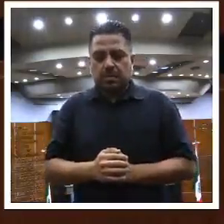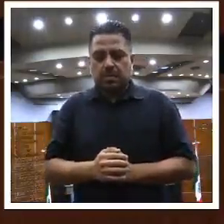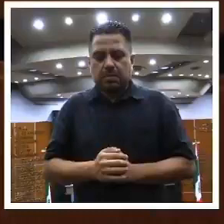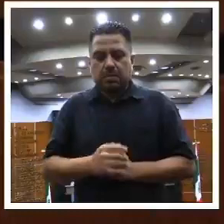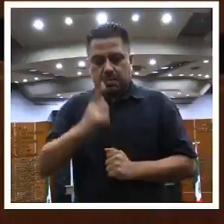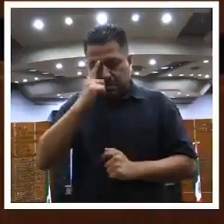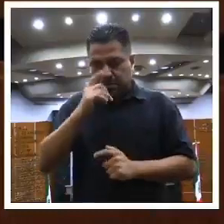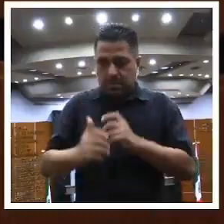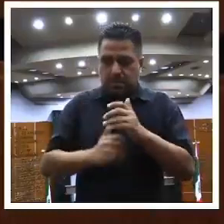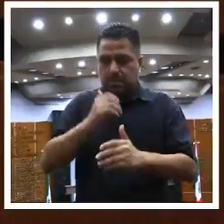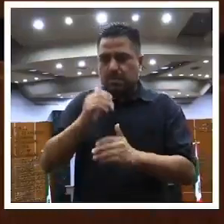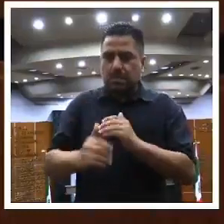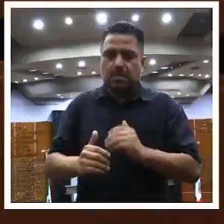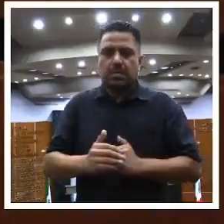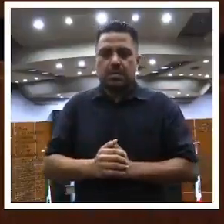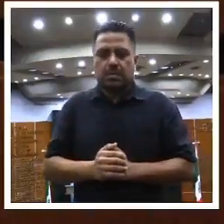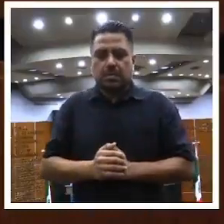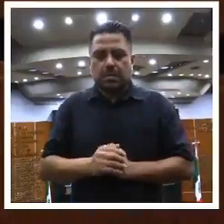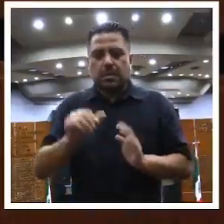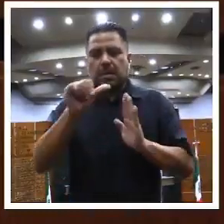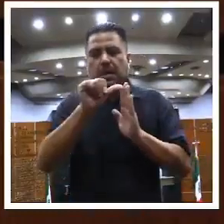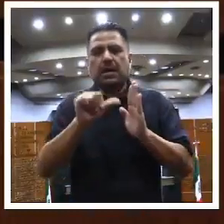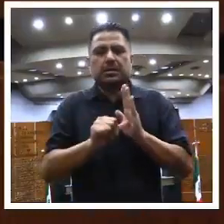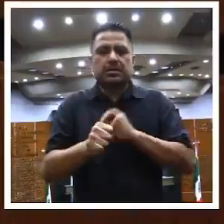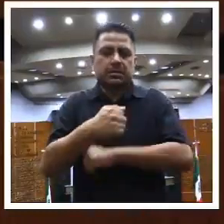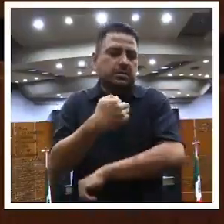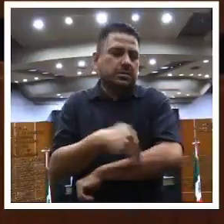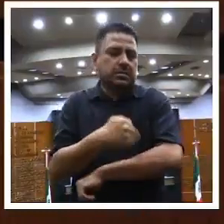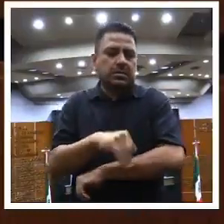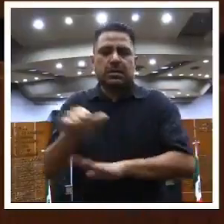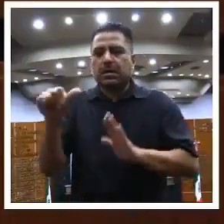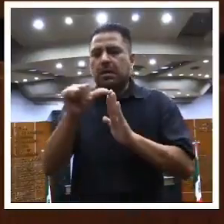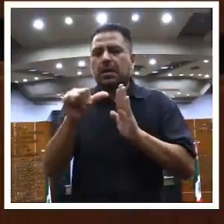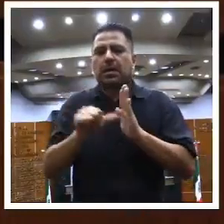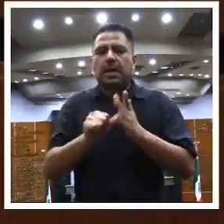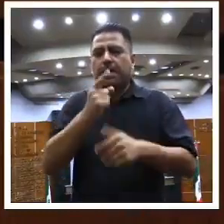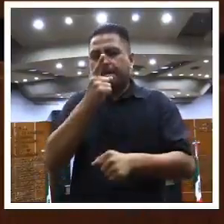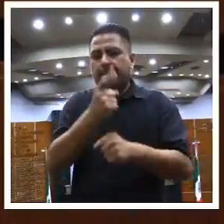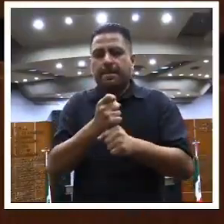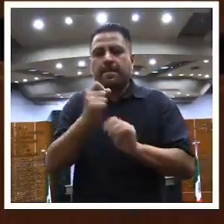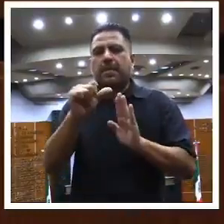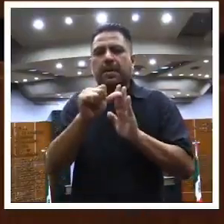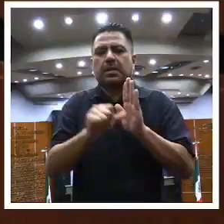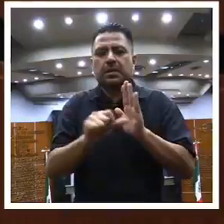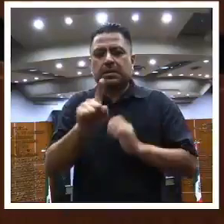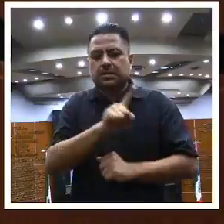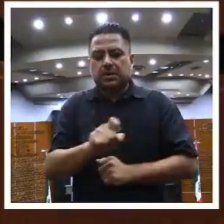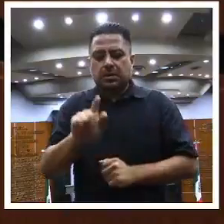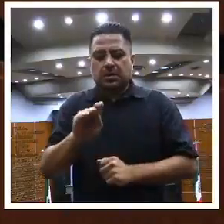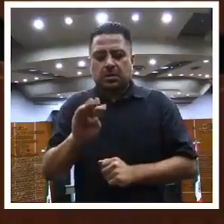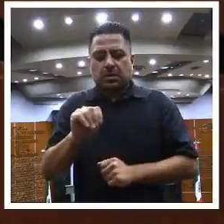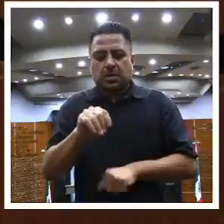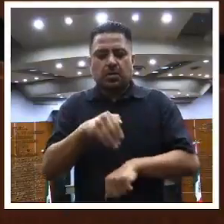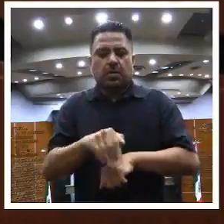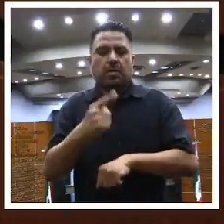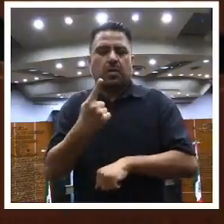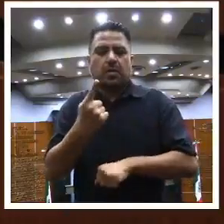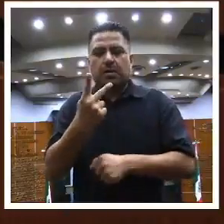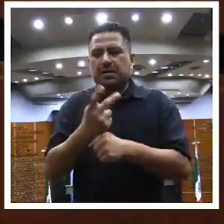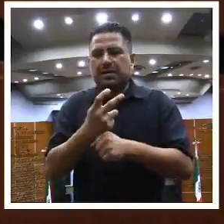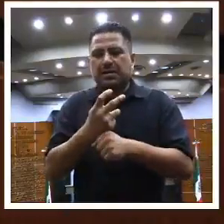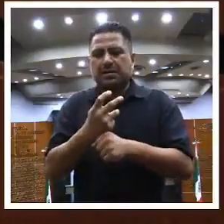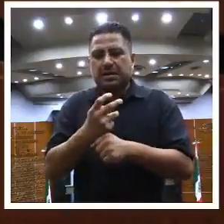para concluir. Adelante. Artículos transitorios. Artículo primero, en términos del artículo 199, numeral 1, fracción